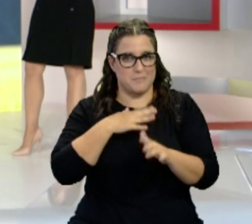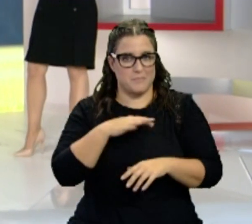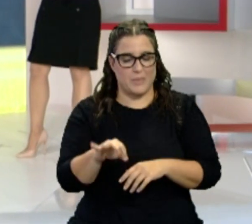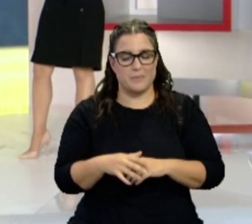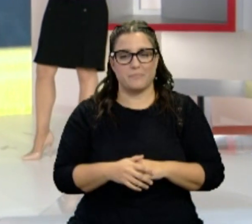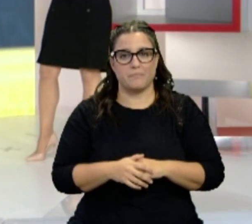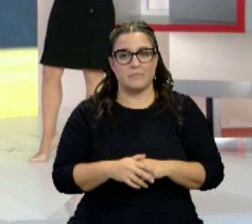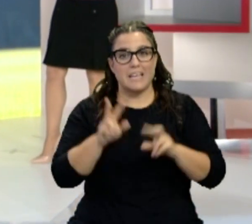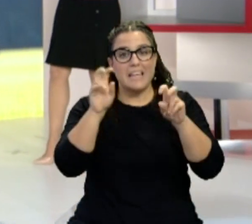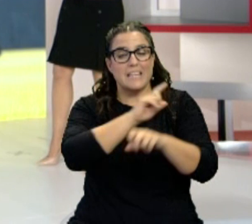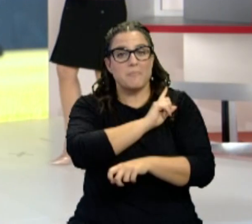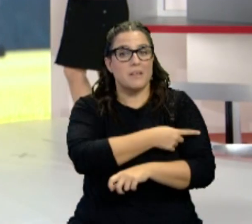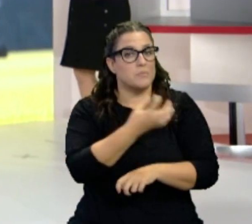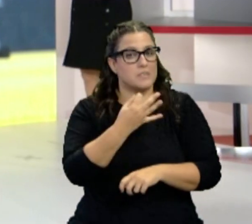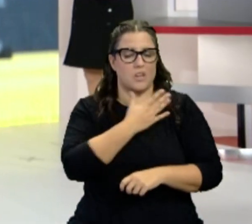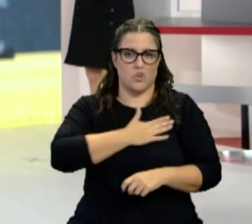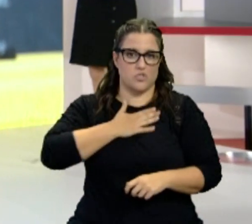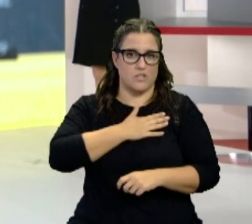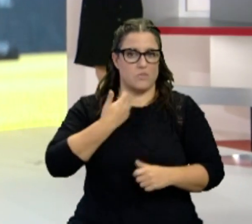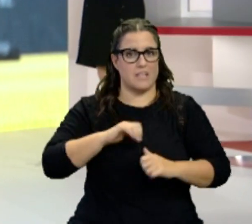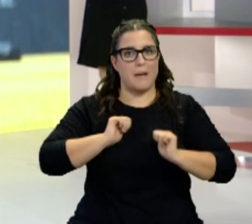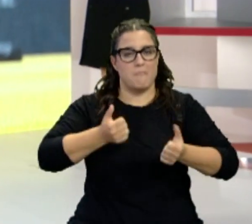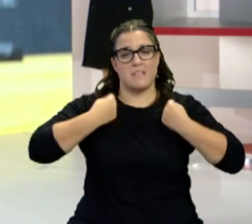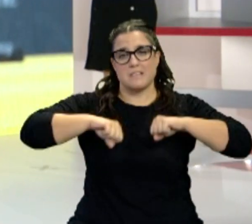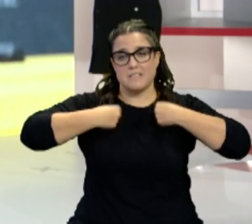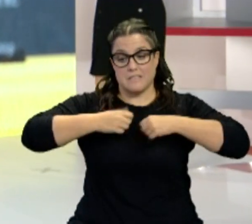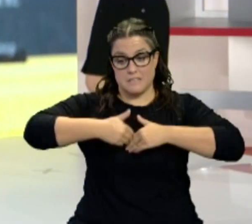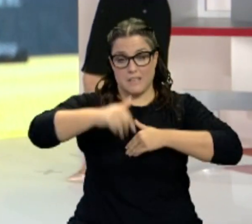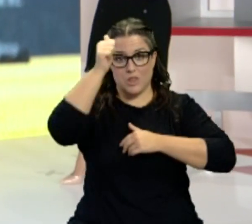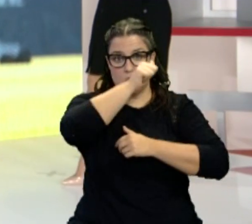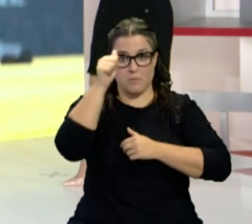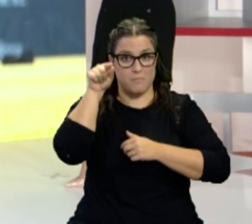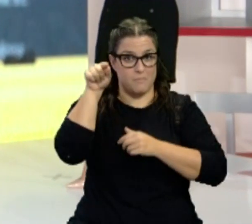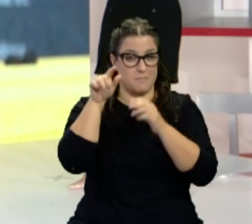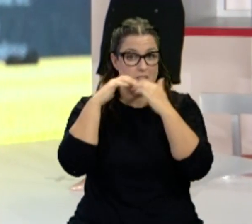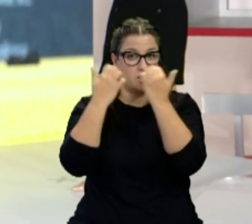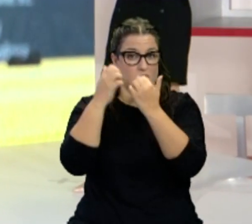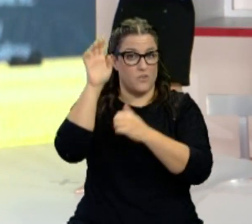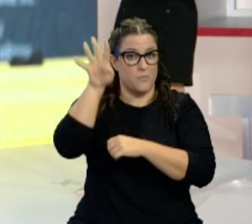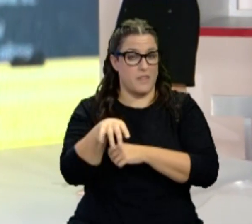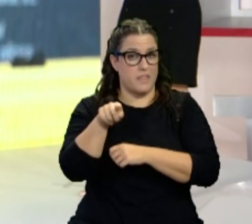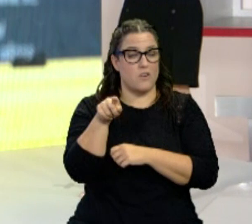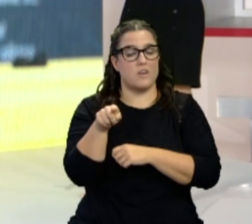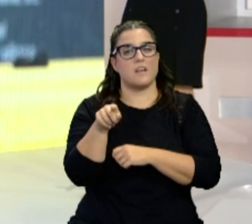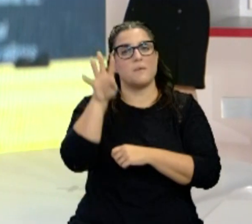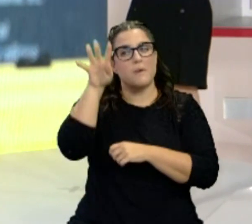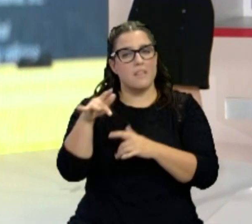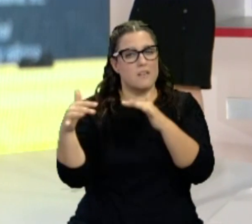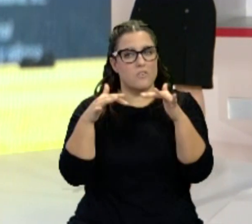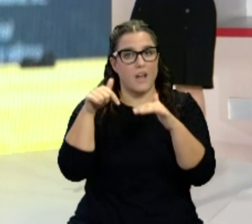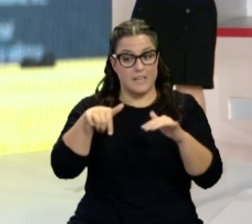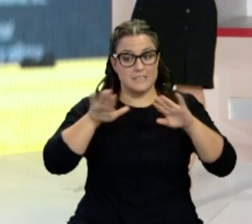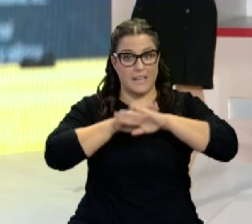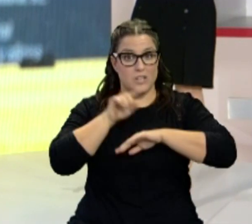Y en deportes, Osasuna ha comenzado a preparar el duelo del domingo en el Camp Nou ante un Barcelona que juega esta